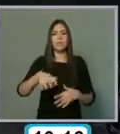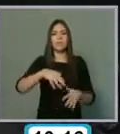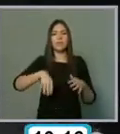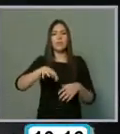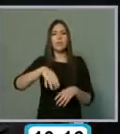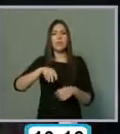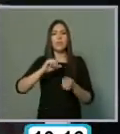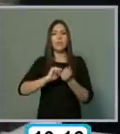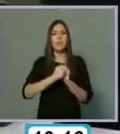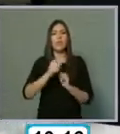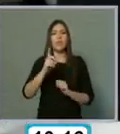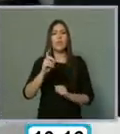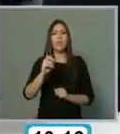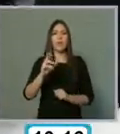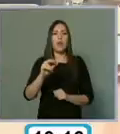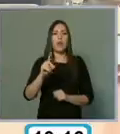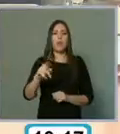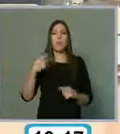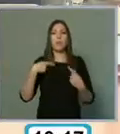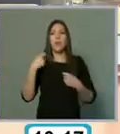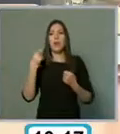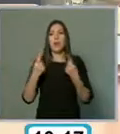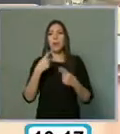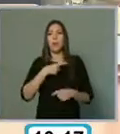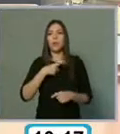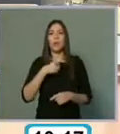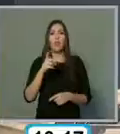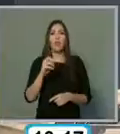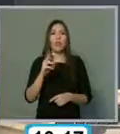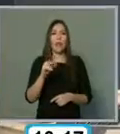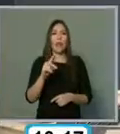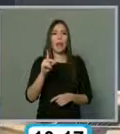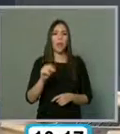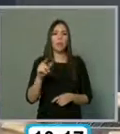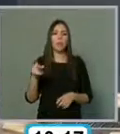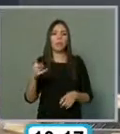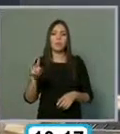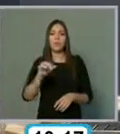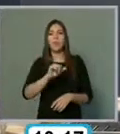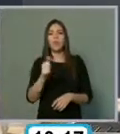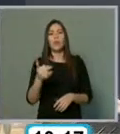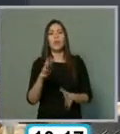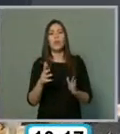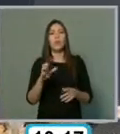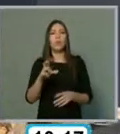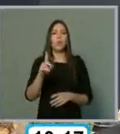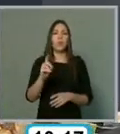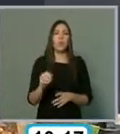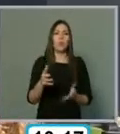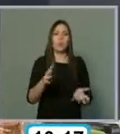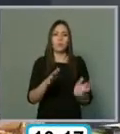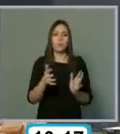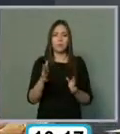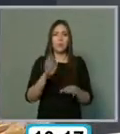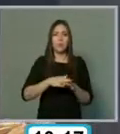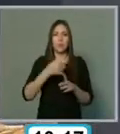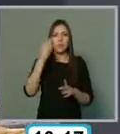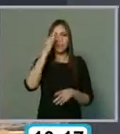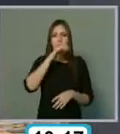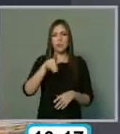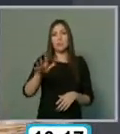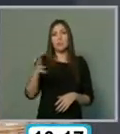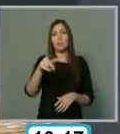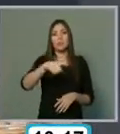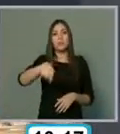sí ya va a gusto. Hay personas que les gusta dorada. Y Hay unos más cruda, ¿no? Exactamente, un poquito como más suavecita. Aquí sí